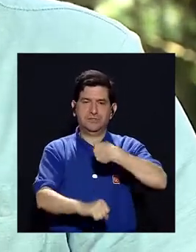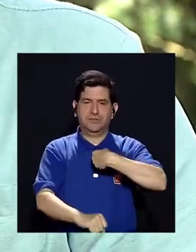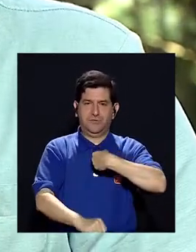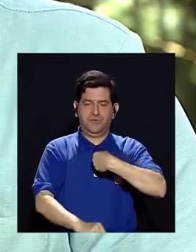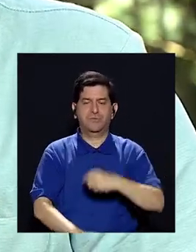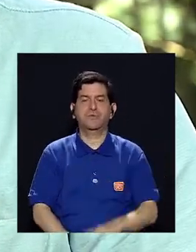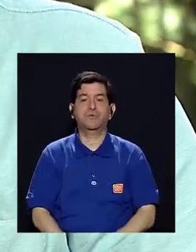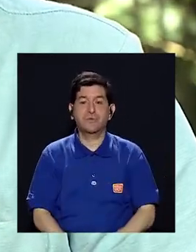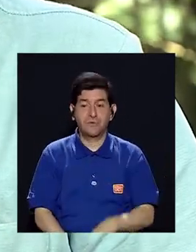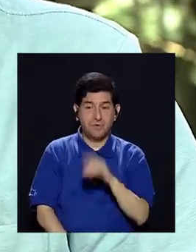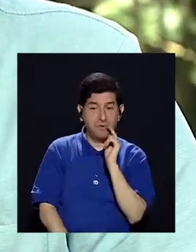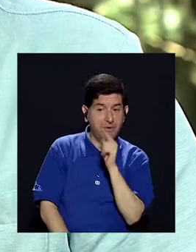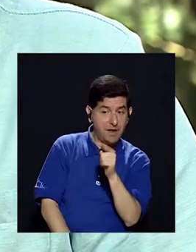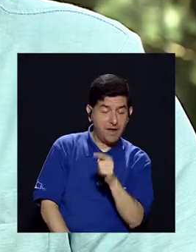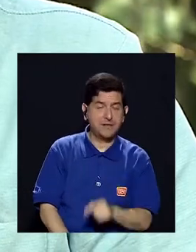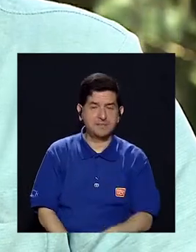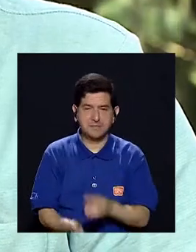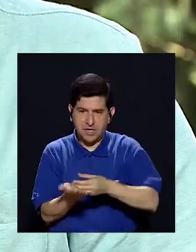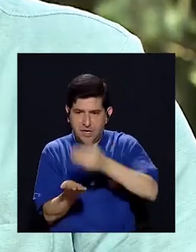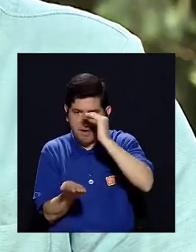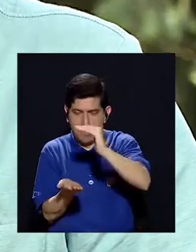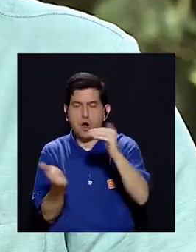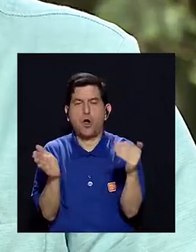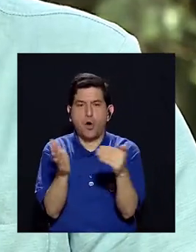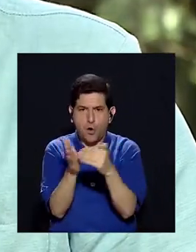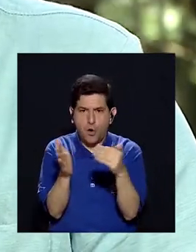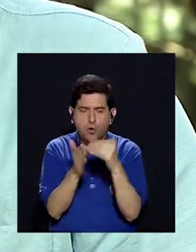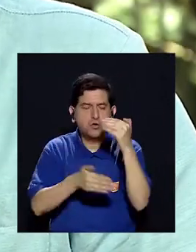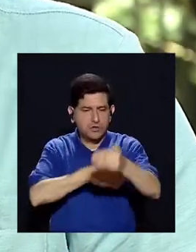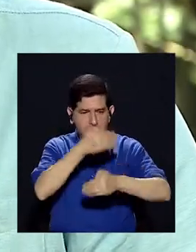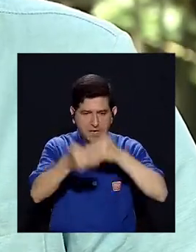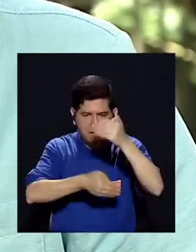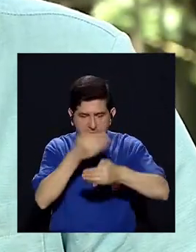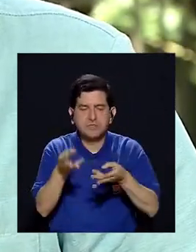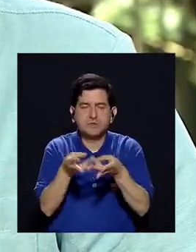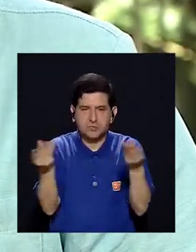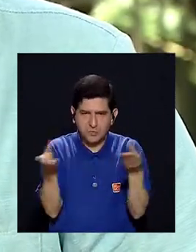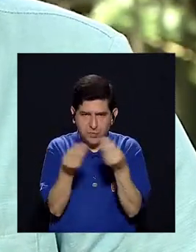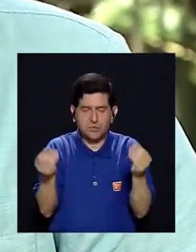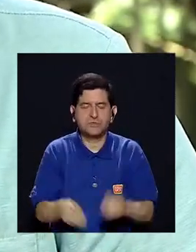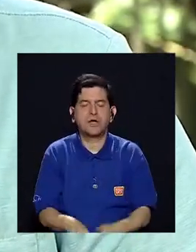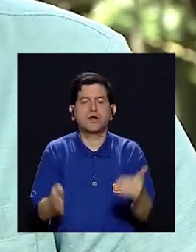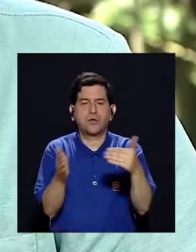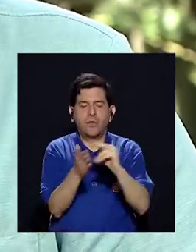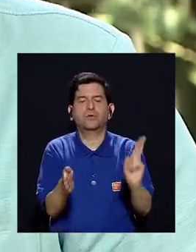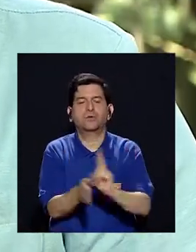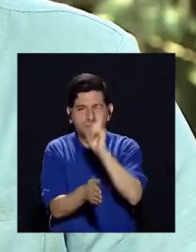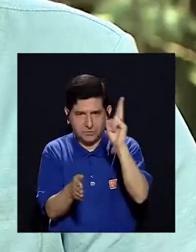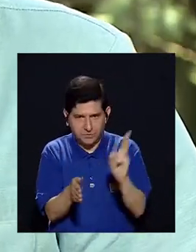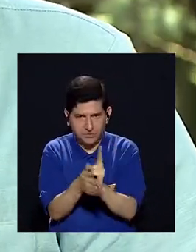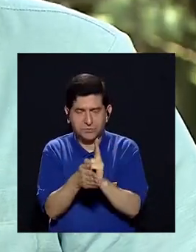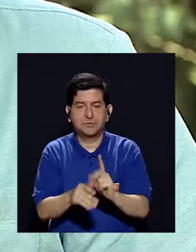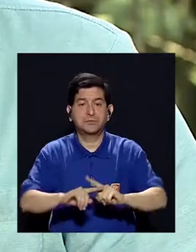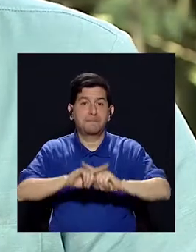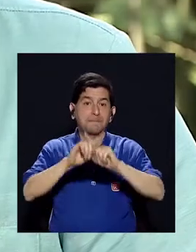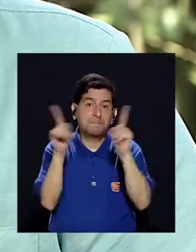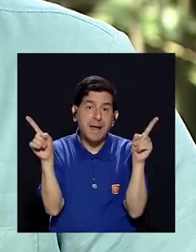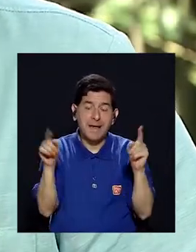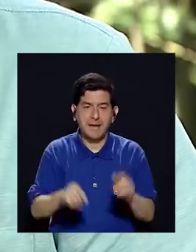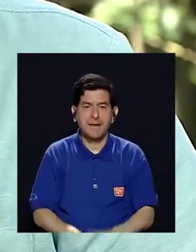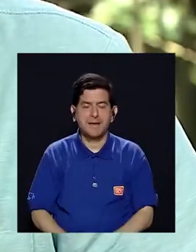garantizarme de que ese envase va nuevamente al proceso productivo, se va a reciclar. Pero